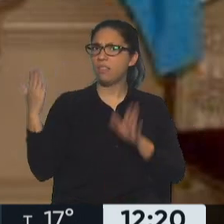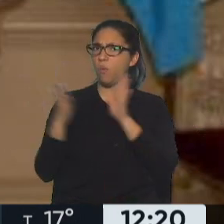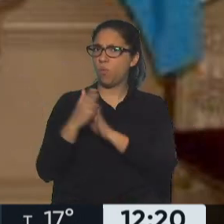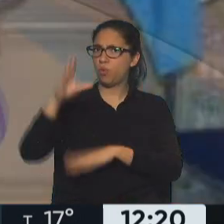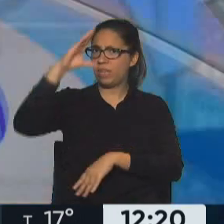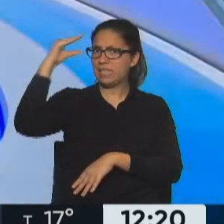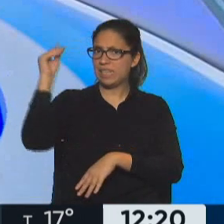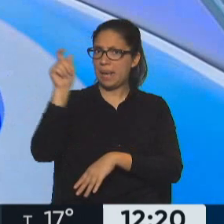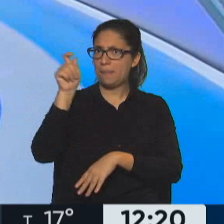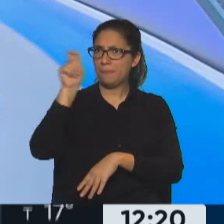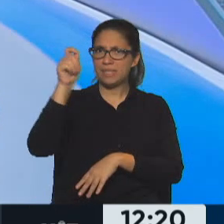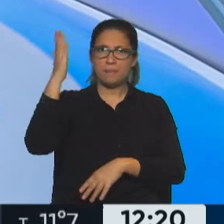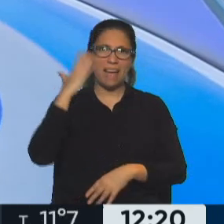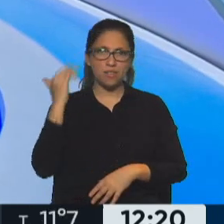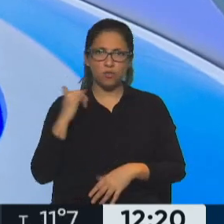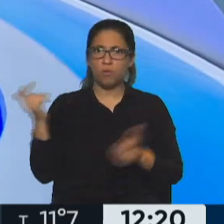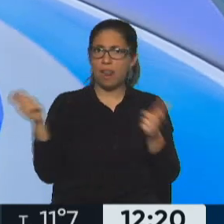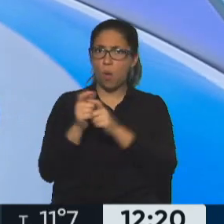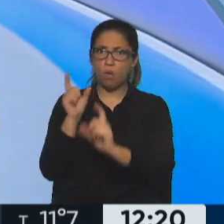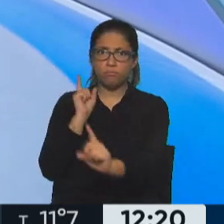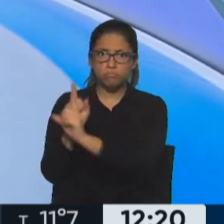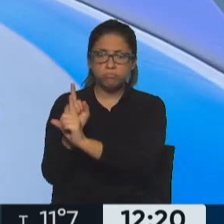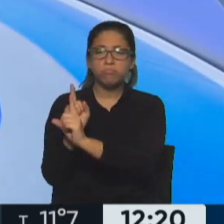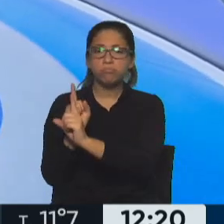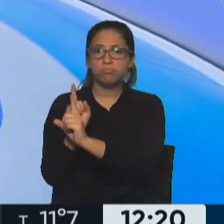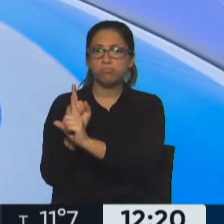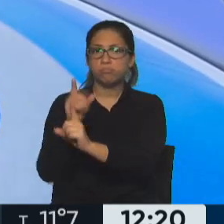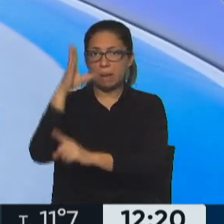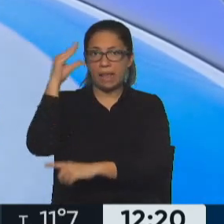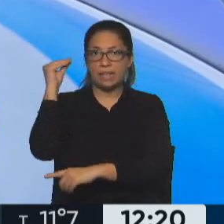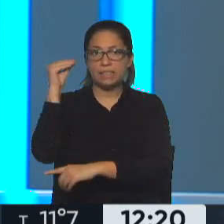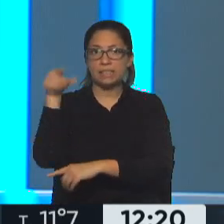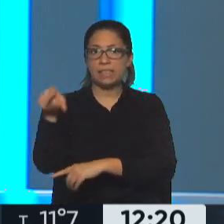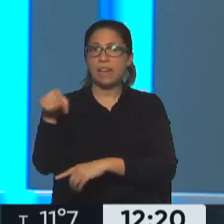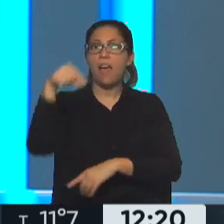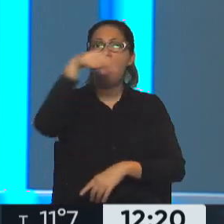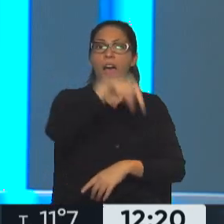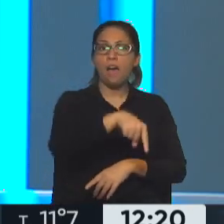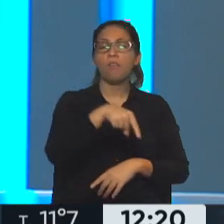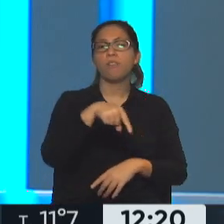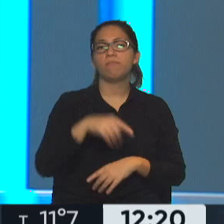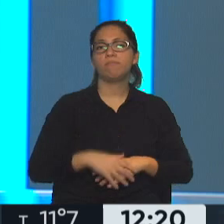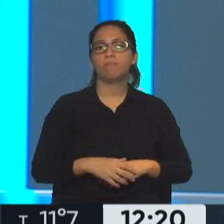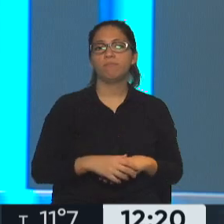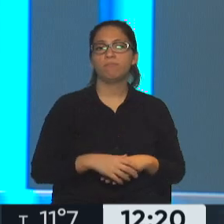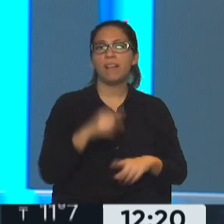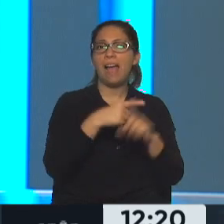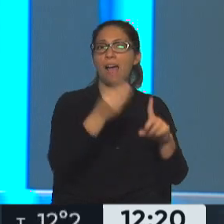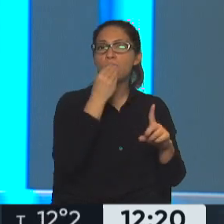hacia fines del mes de marzo mantuvo una reunión bilateral también con la vicepresidenta de la nación en este caso compartiendo un almuerzo con sergio